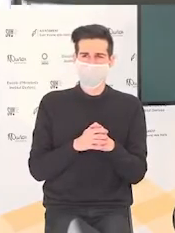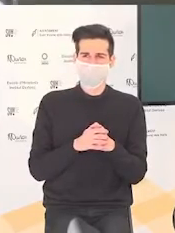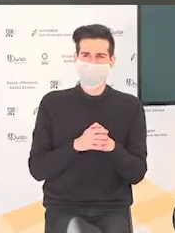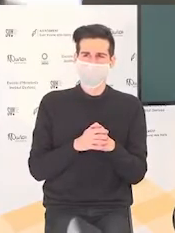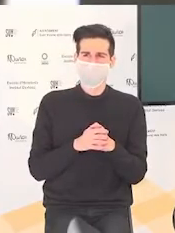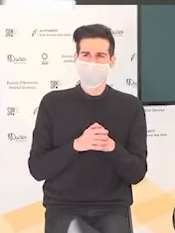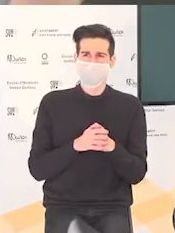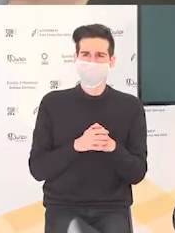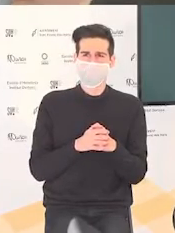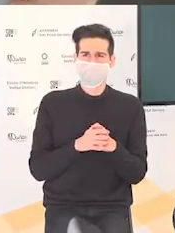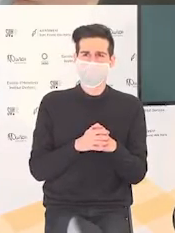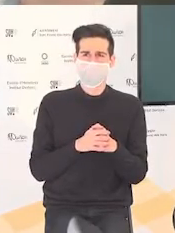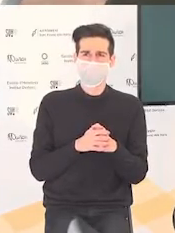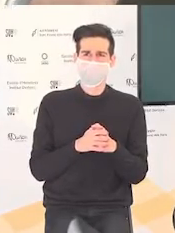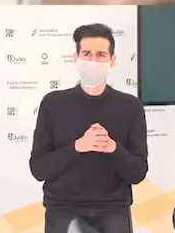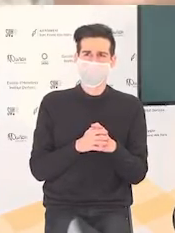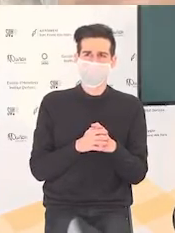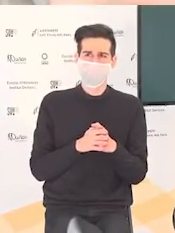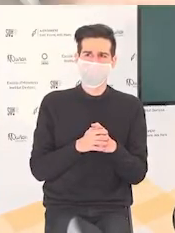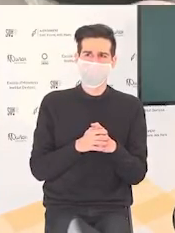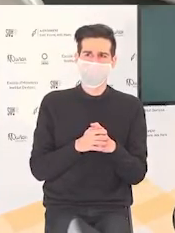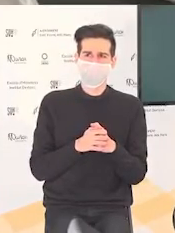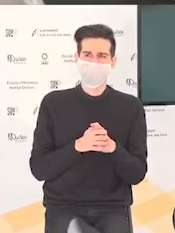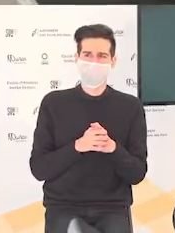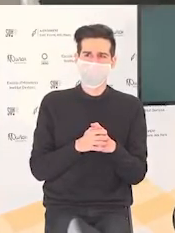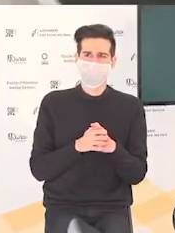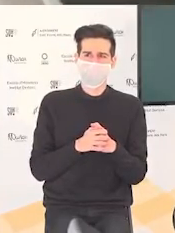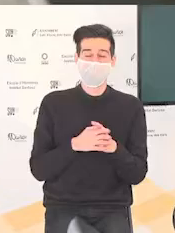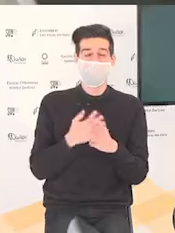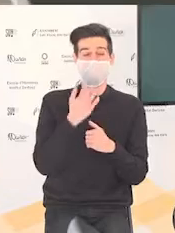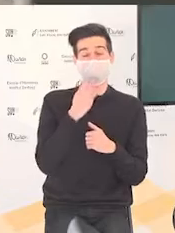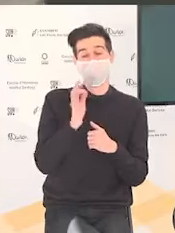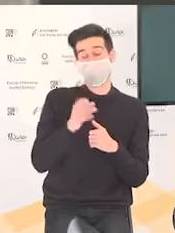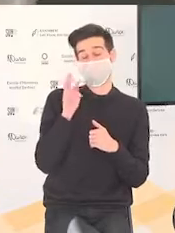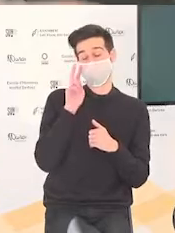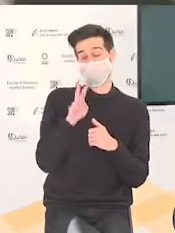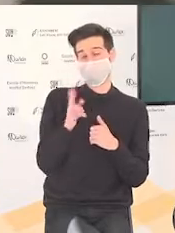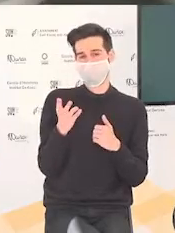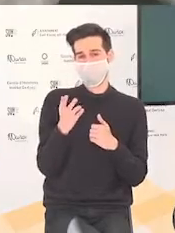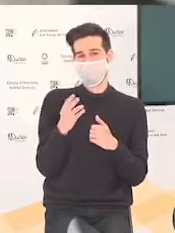So you can see it's really sticking to the whisk. Como ven, está muy pegajoso.